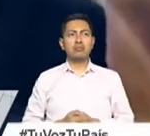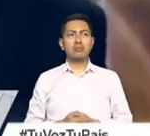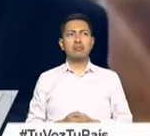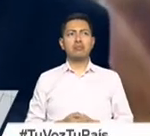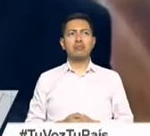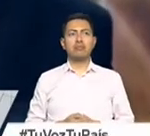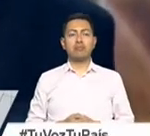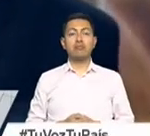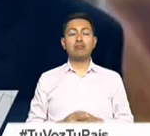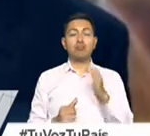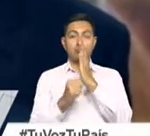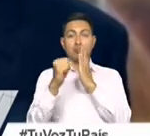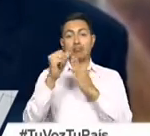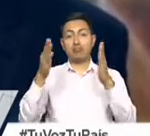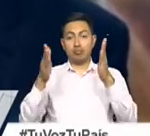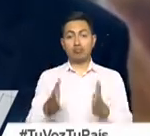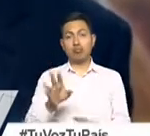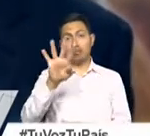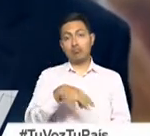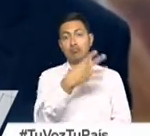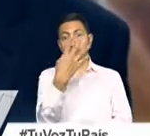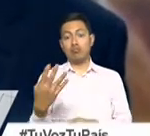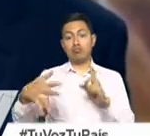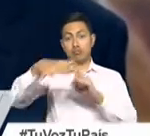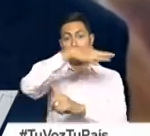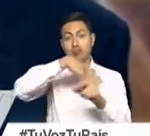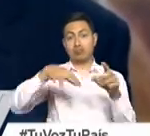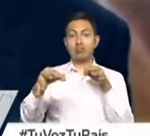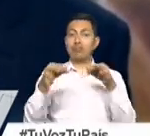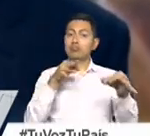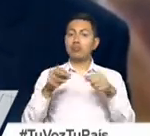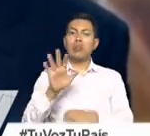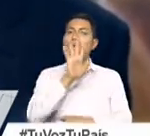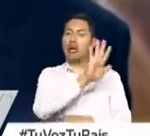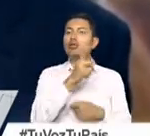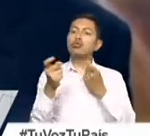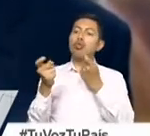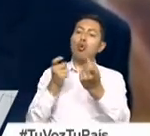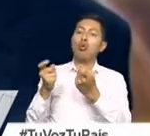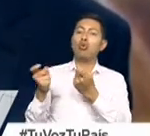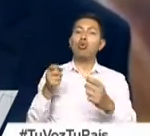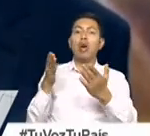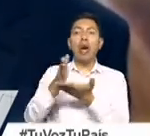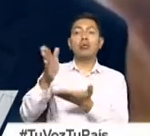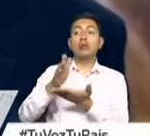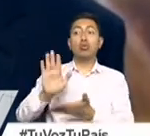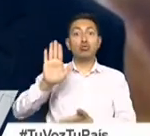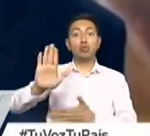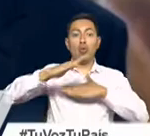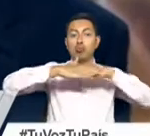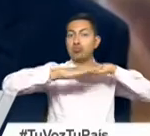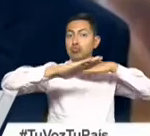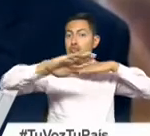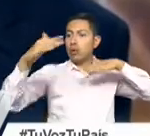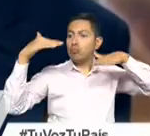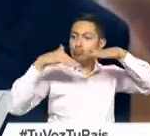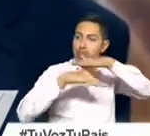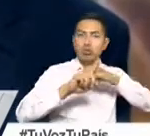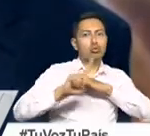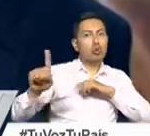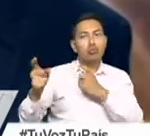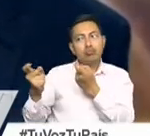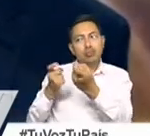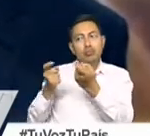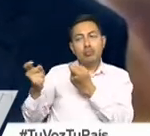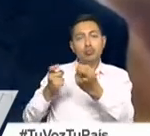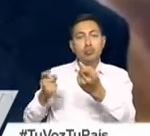El ministro británico de Medio Ambiente explicaba que ellos serán los que controlen a partir de ahora el acceso a sus aguas, que podrán extender su dominio hasta